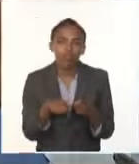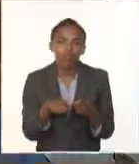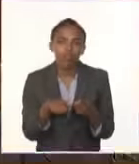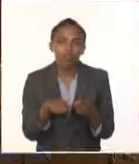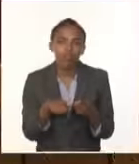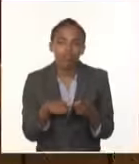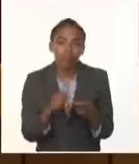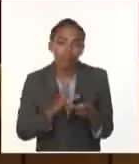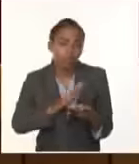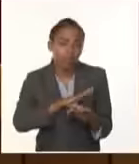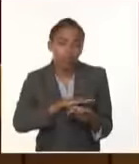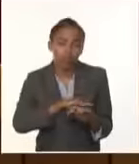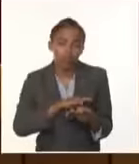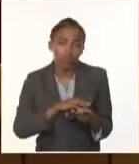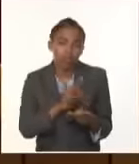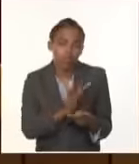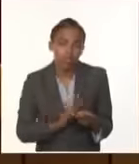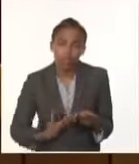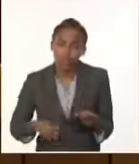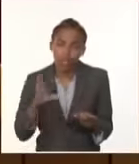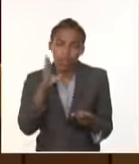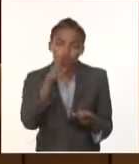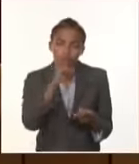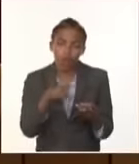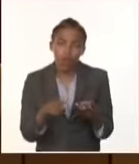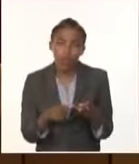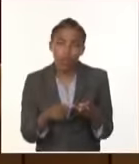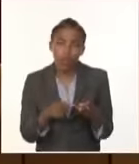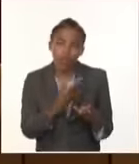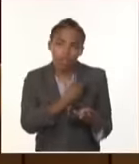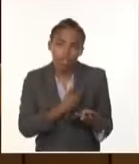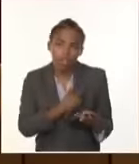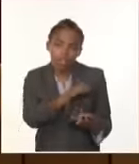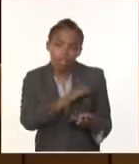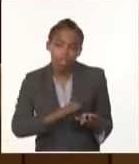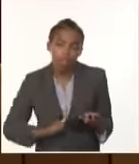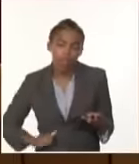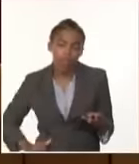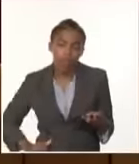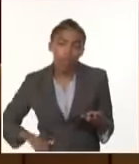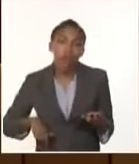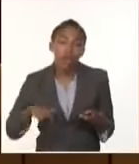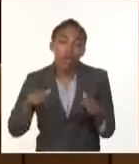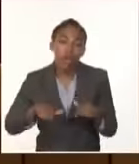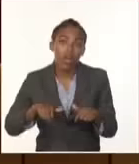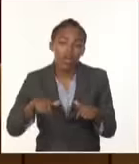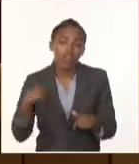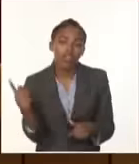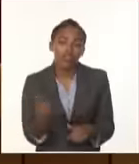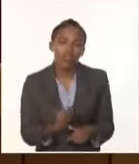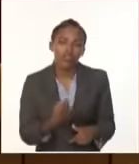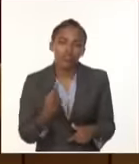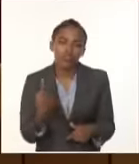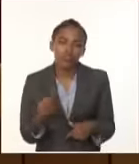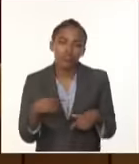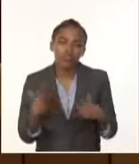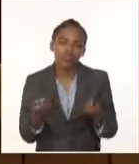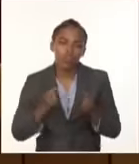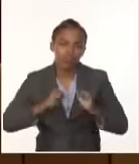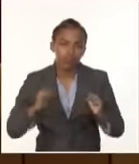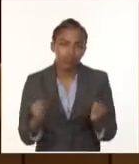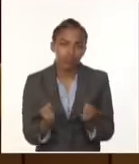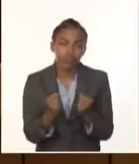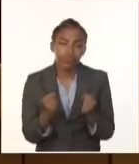vagos. Y si las leyes tienen que ser más severas, le toca a esta Asamblea legislar para que así sea. Una